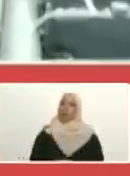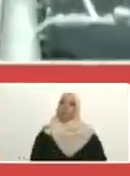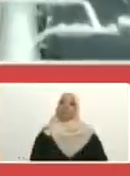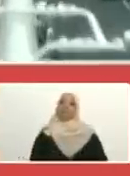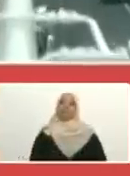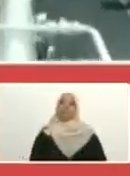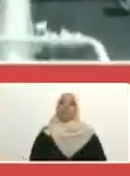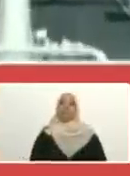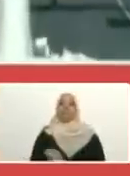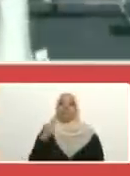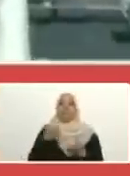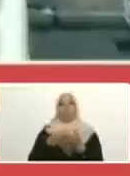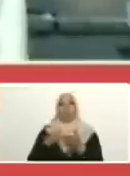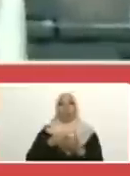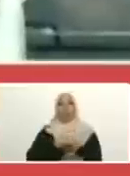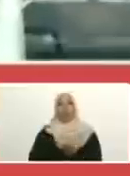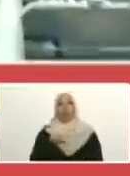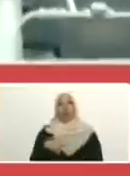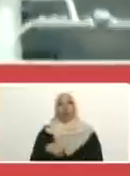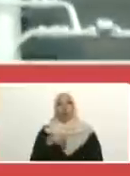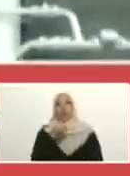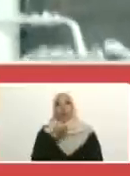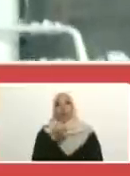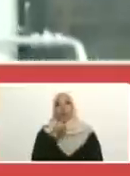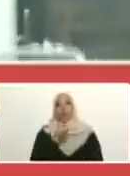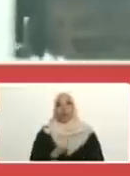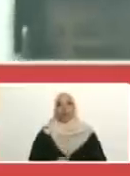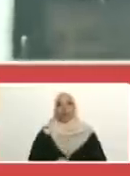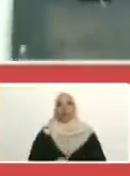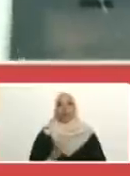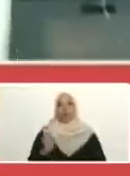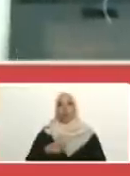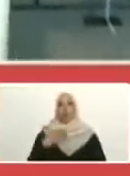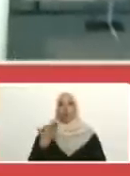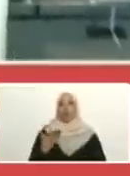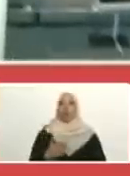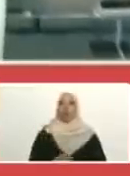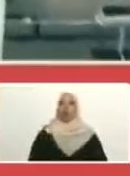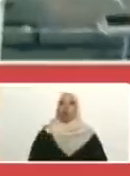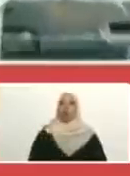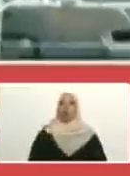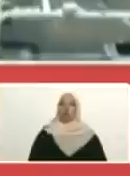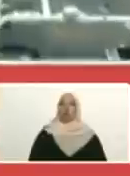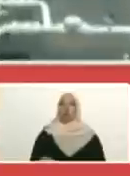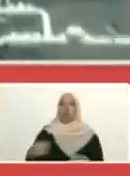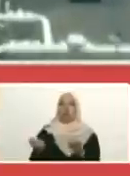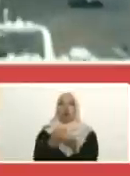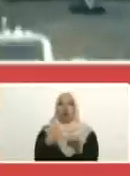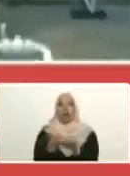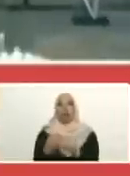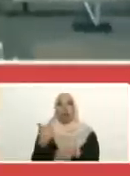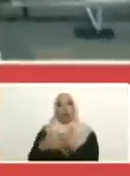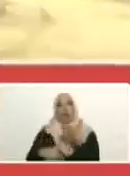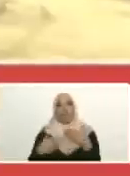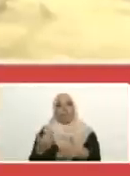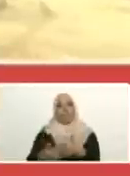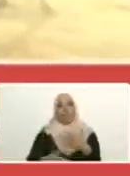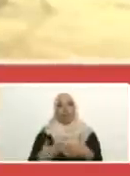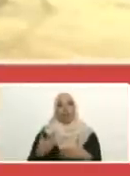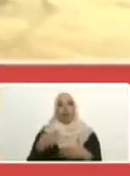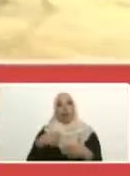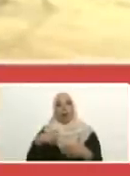Es una inversión nacional que sí podemos, con poco, hacer